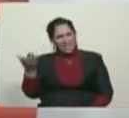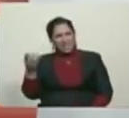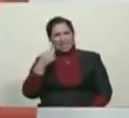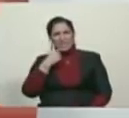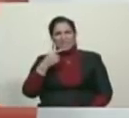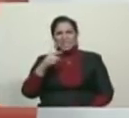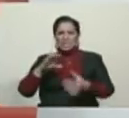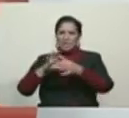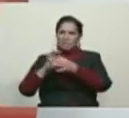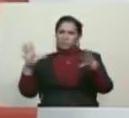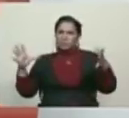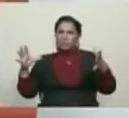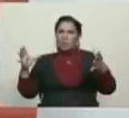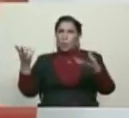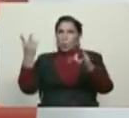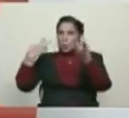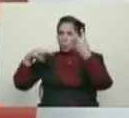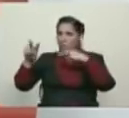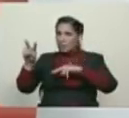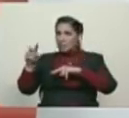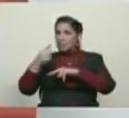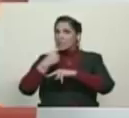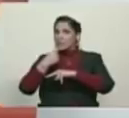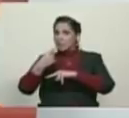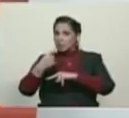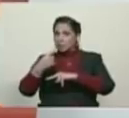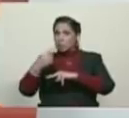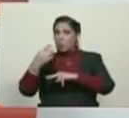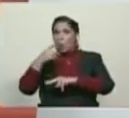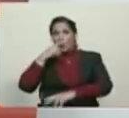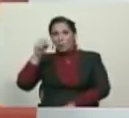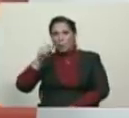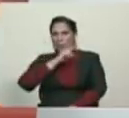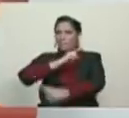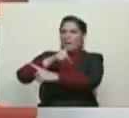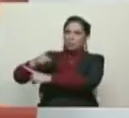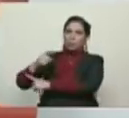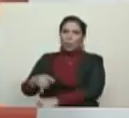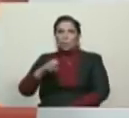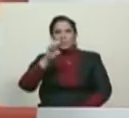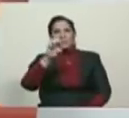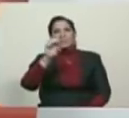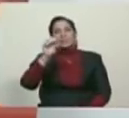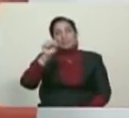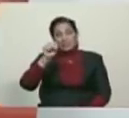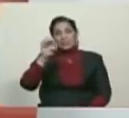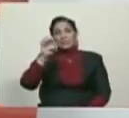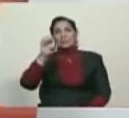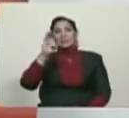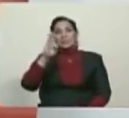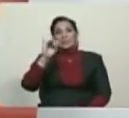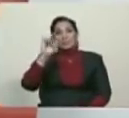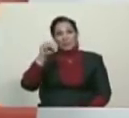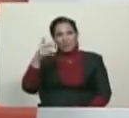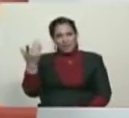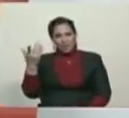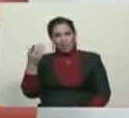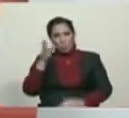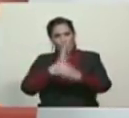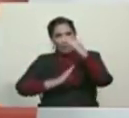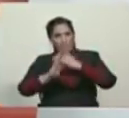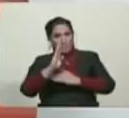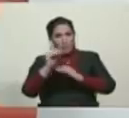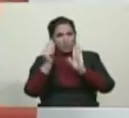inicial, que fue Nicolás el que los mandó. O sea, para mí, desde mi humilde punto de vista, creo que